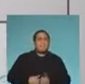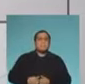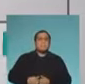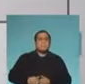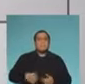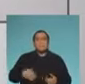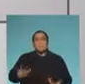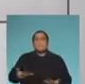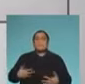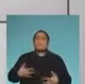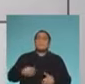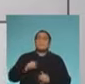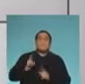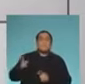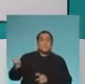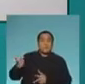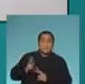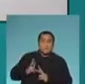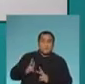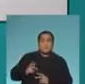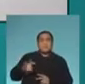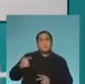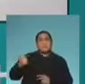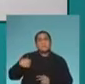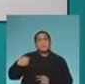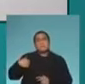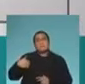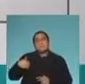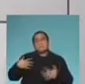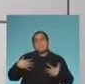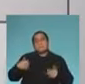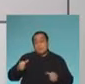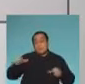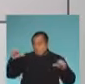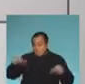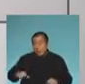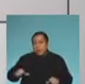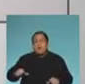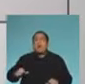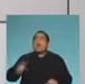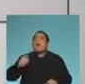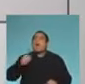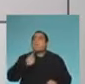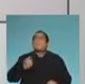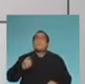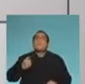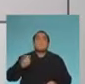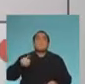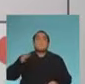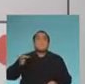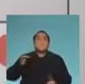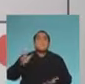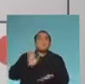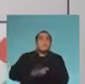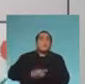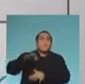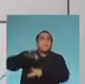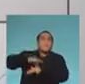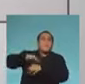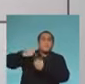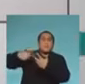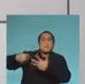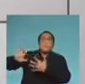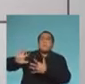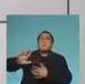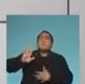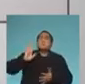Bueno, justamente bien lo decís. En realidad tuve que perder mi salud para darme cuenta que sabía muchísimo de enfermedades, Natalia, pero sabía poco de